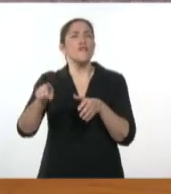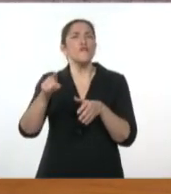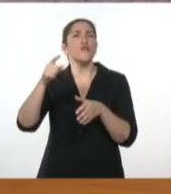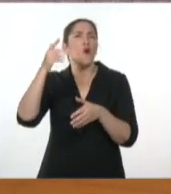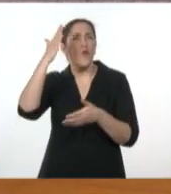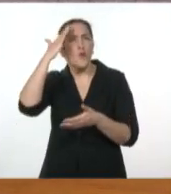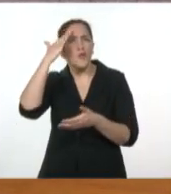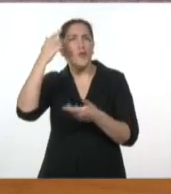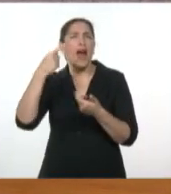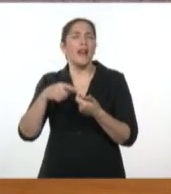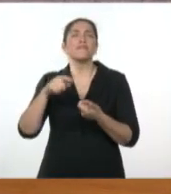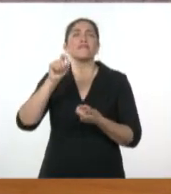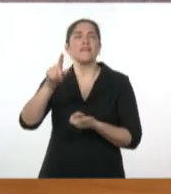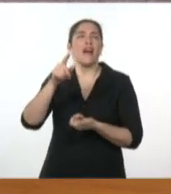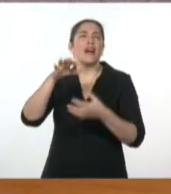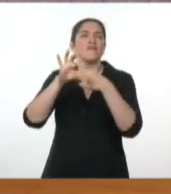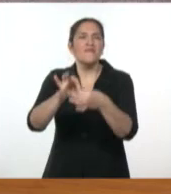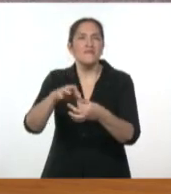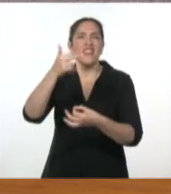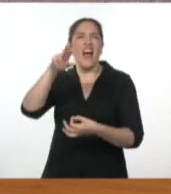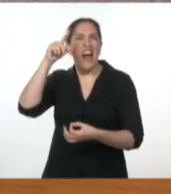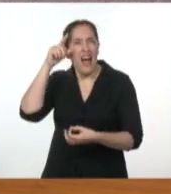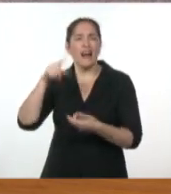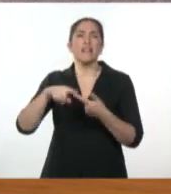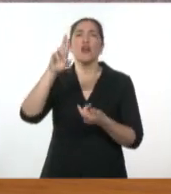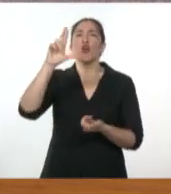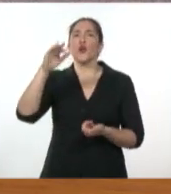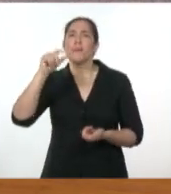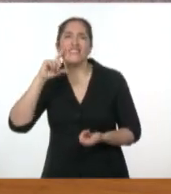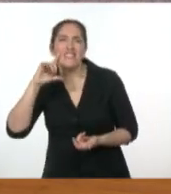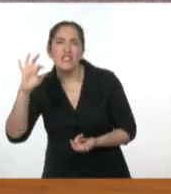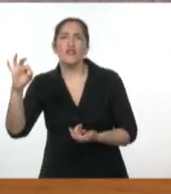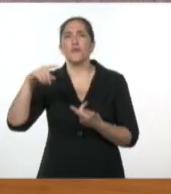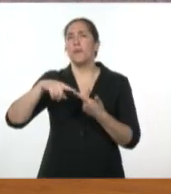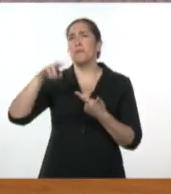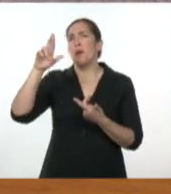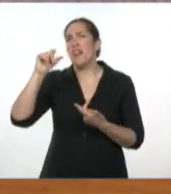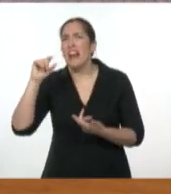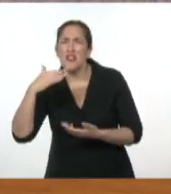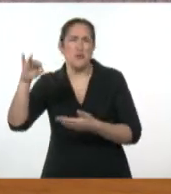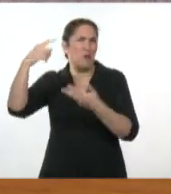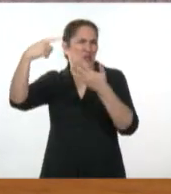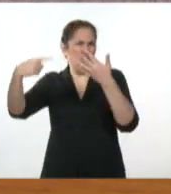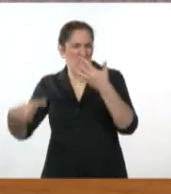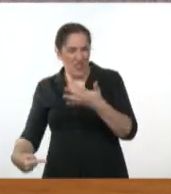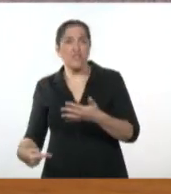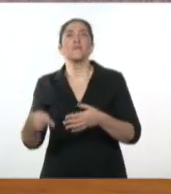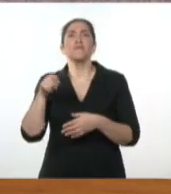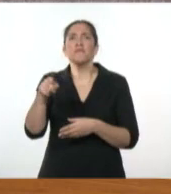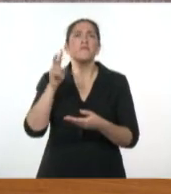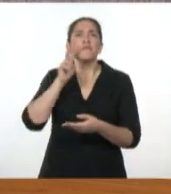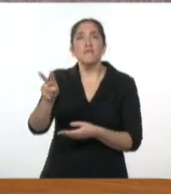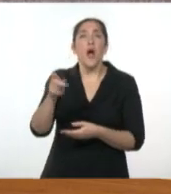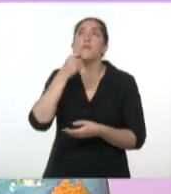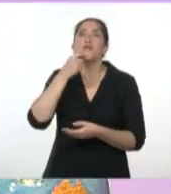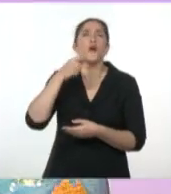el realismo, y vimos siempre esta pata entre el contexto social y las producciones, ¿no? Es decir, qué aparece de